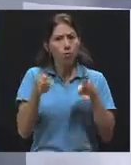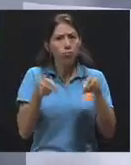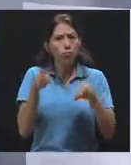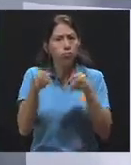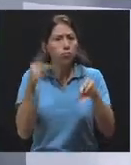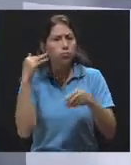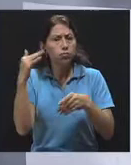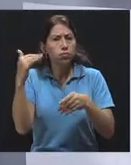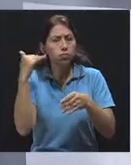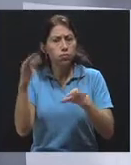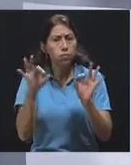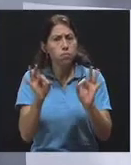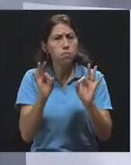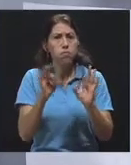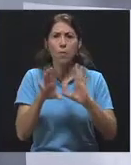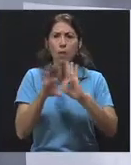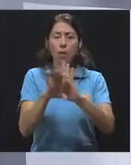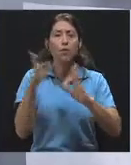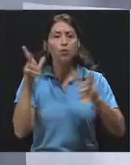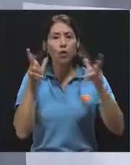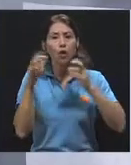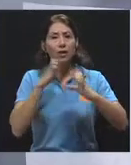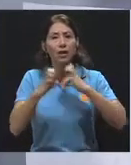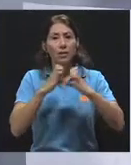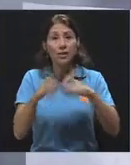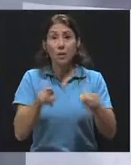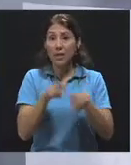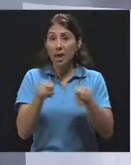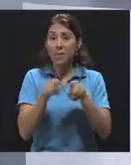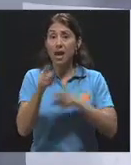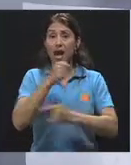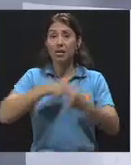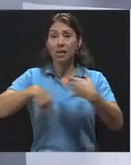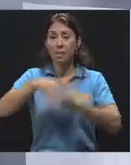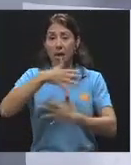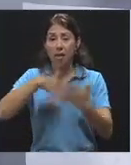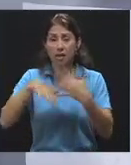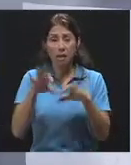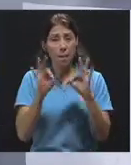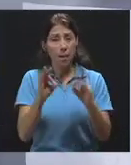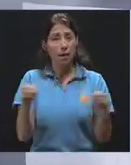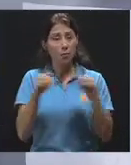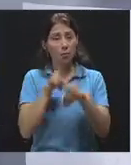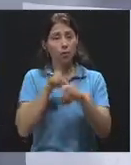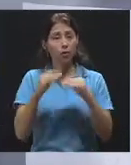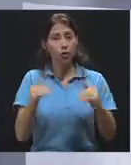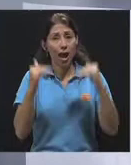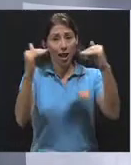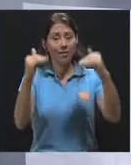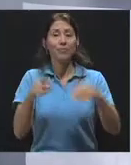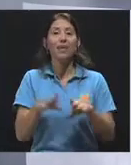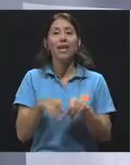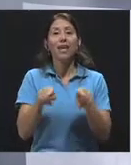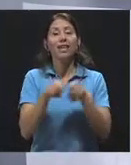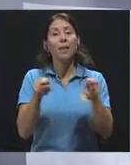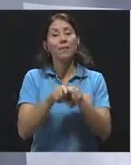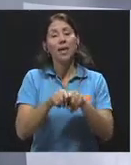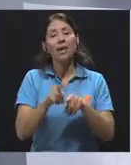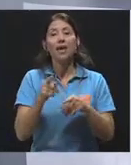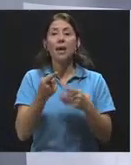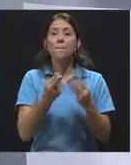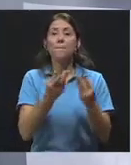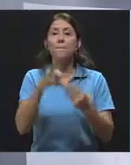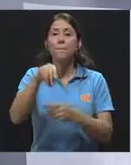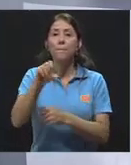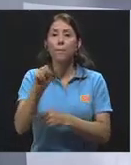con Audition y todo, pero también hacen mezcla ya más profesional en Pro Tools. Y el tercer eje que tienen los de edición y postproducción es